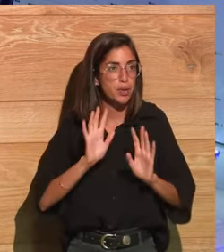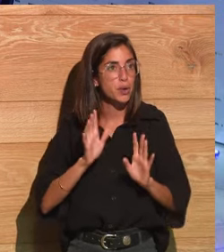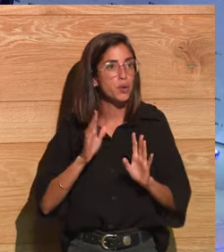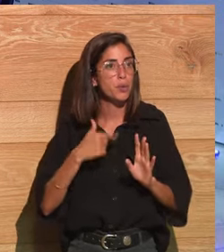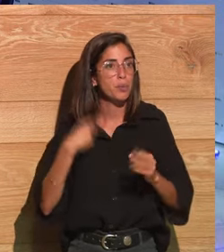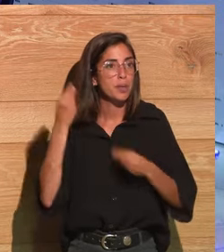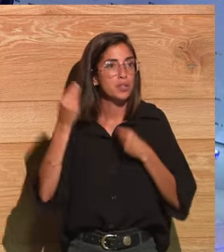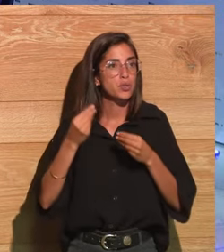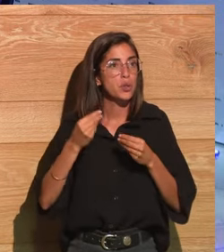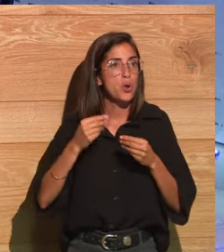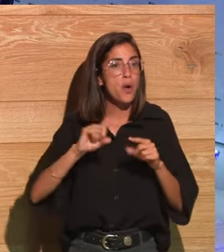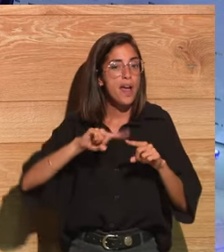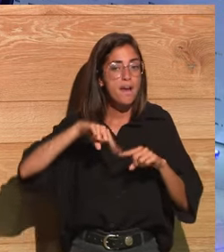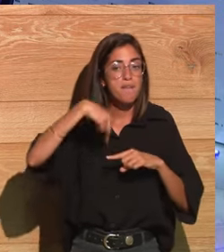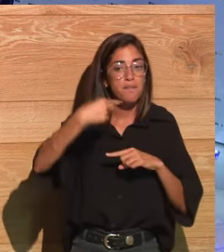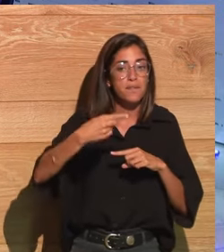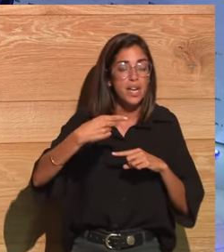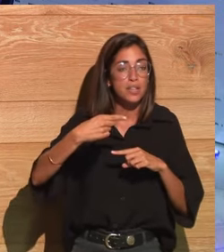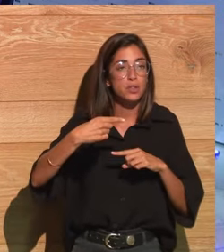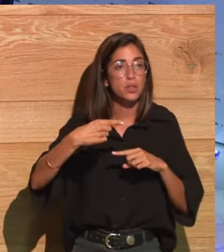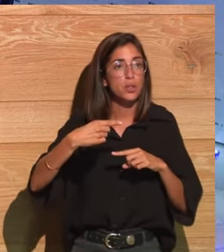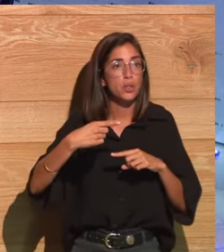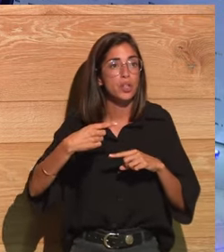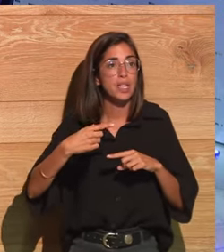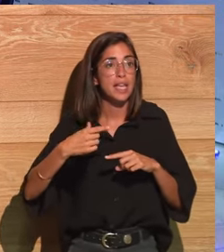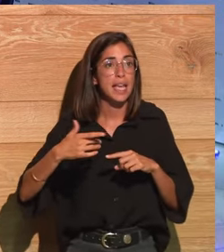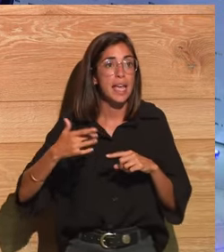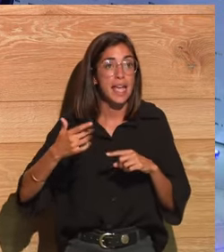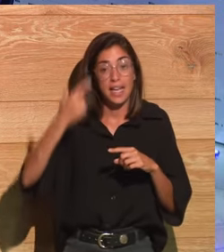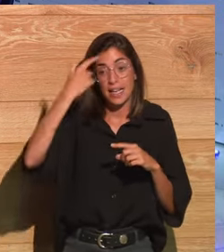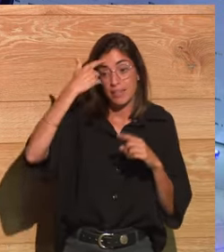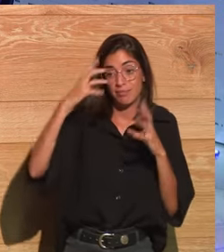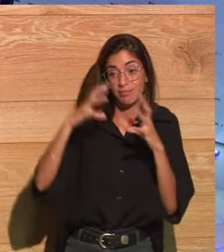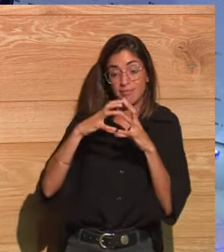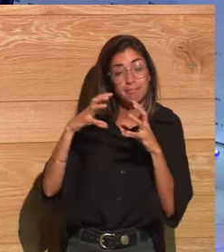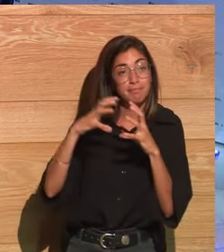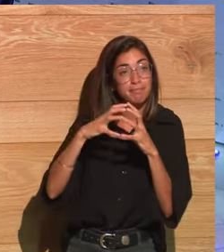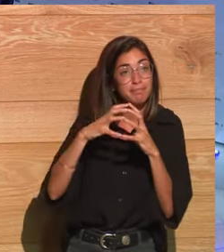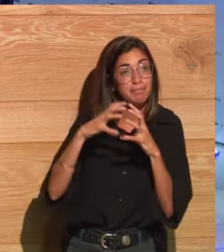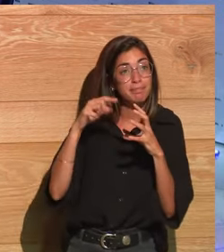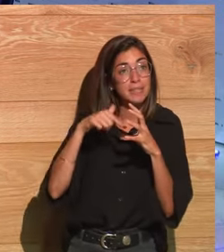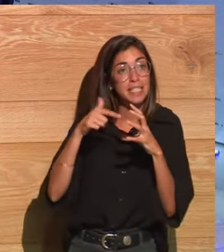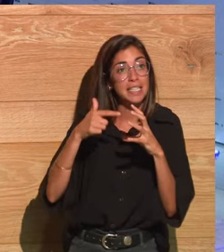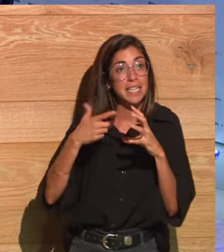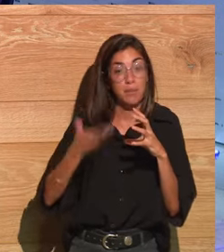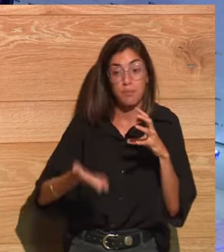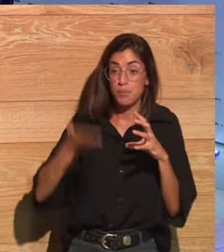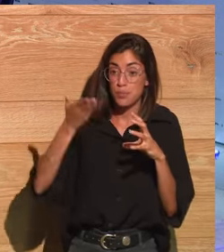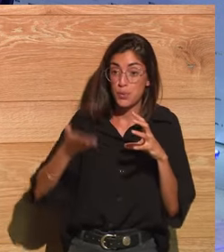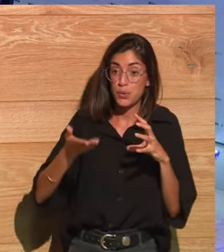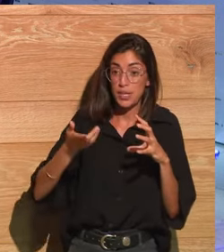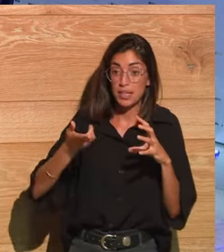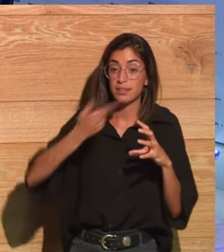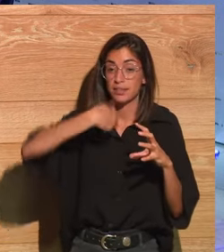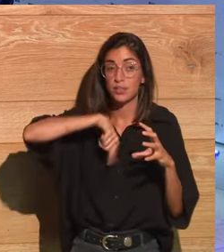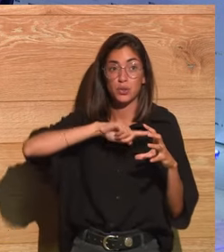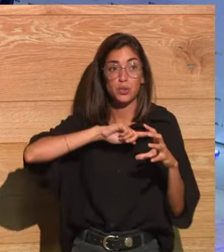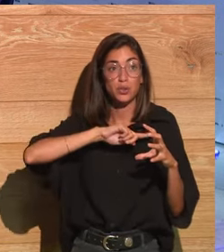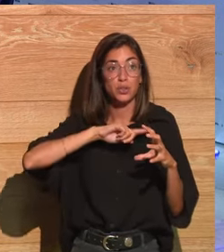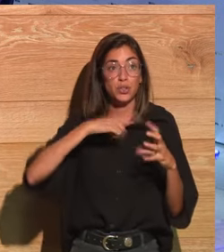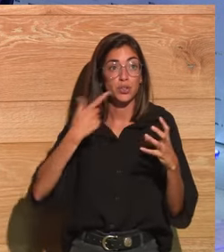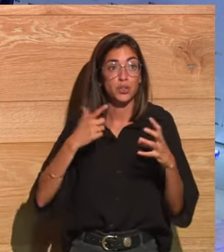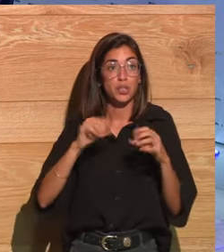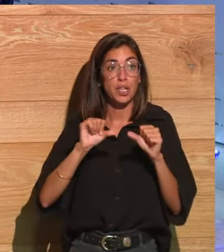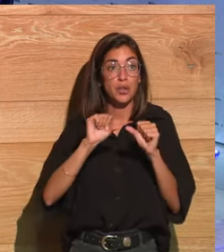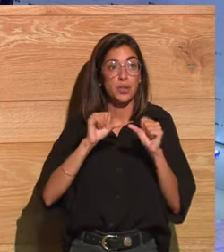secundario del funcionamiento de un órgano, que es el cerebro, que es tan fundamental en nuestra especie, que está diseñado básicamente